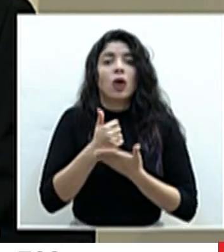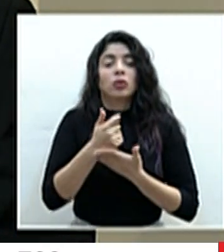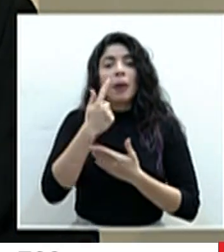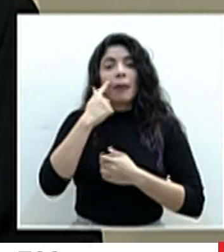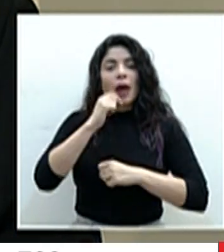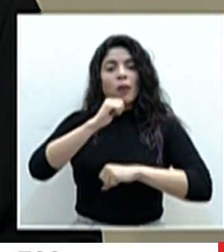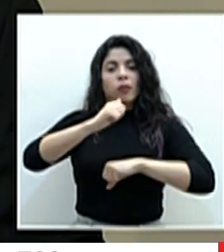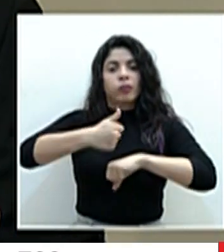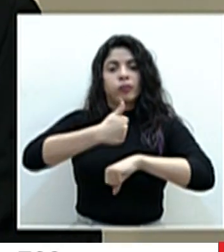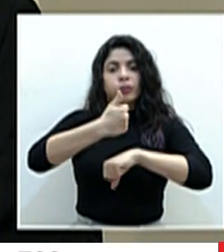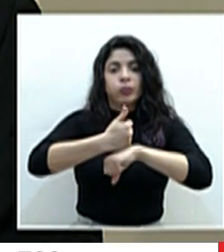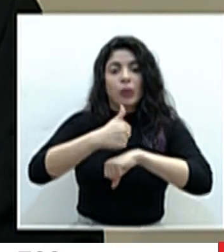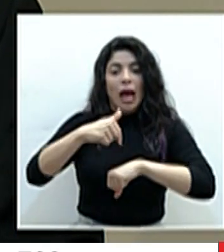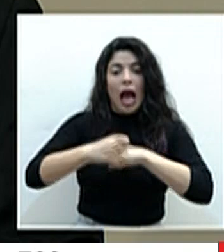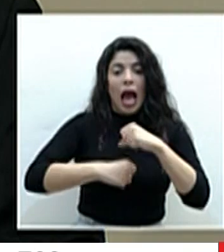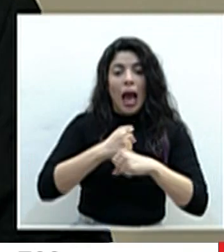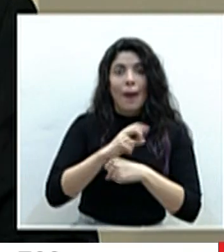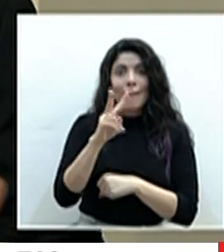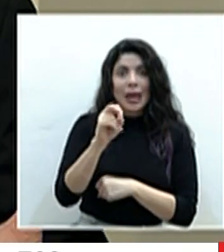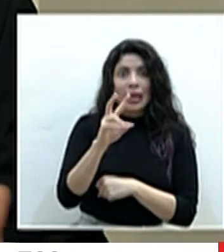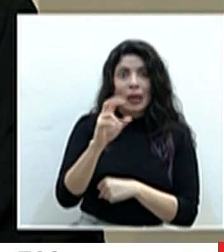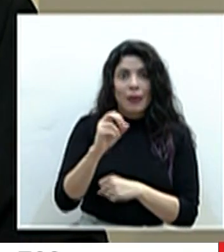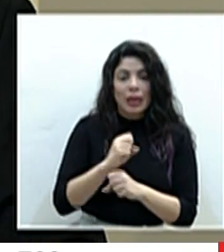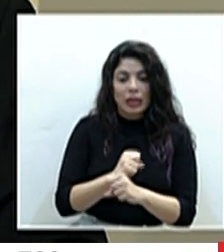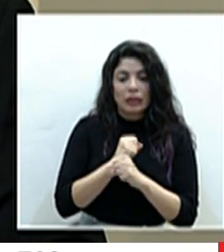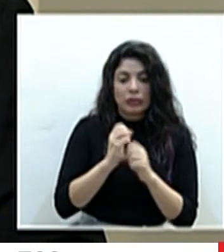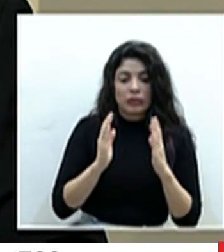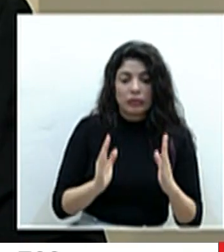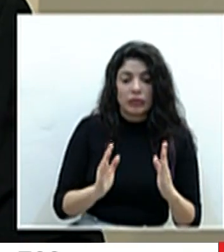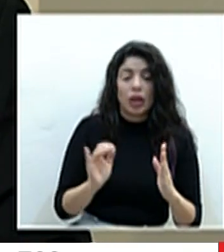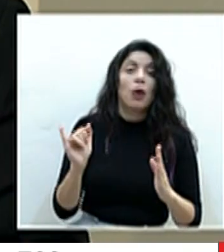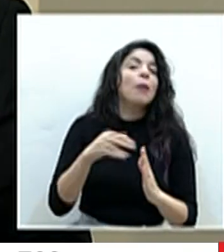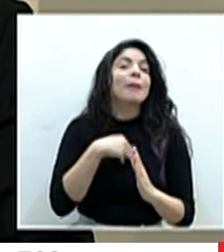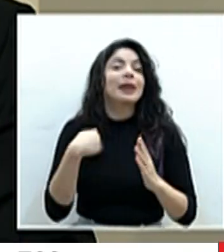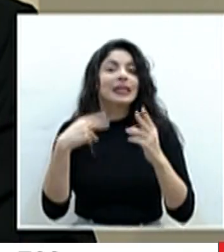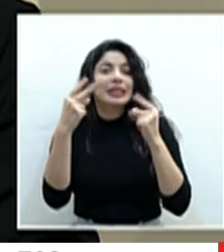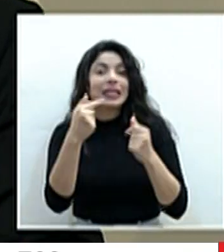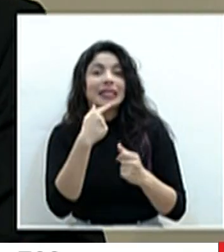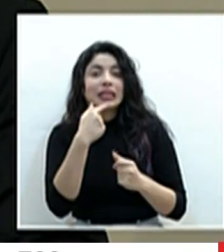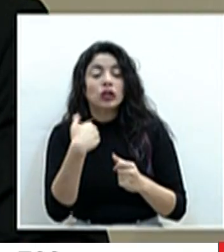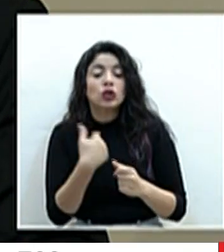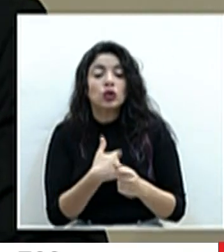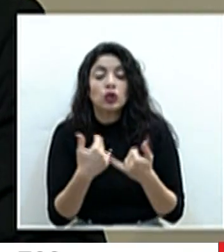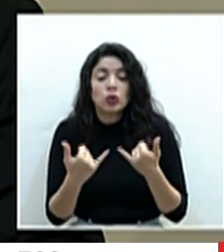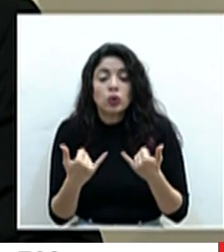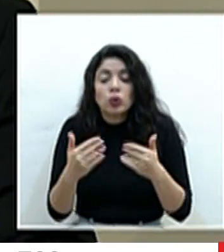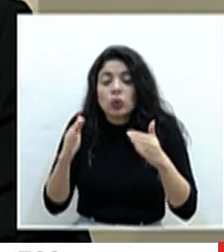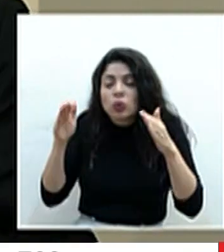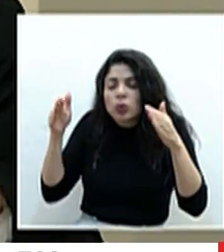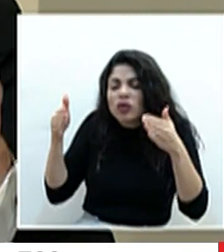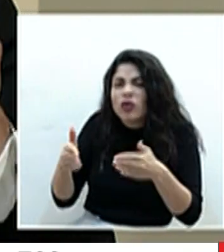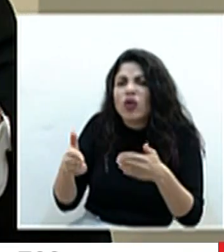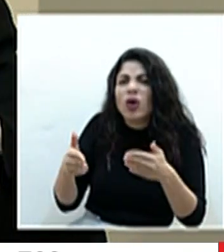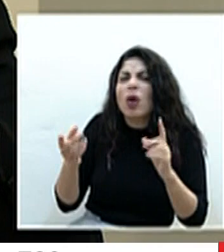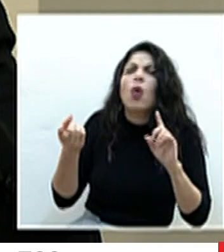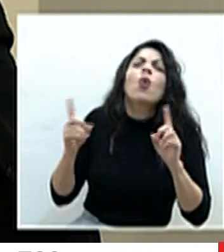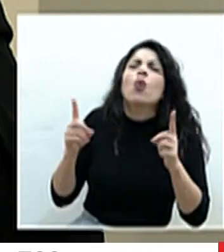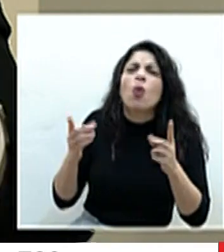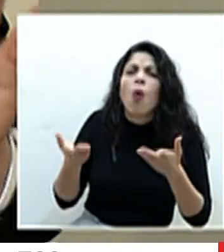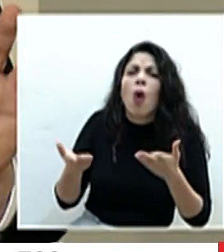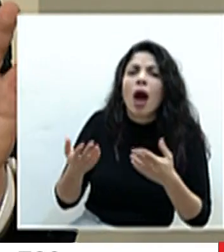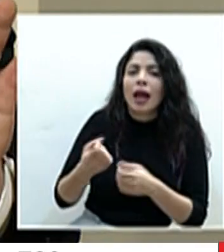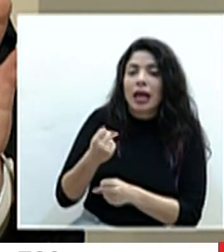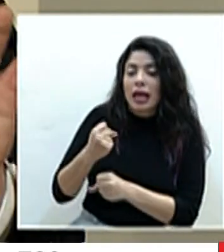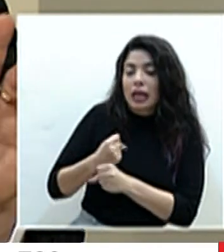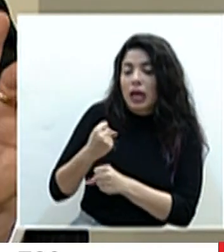año 2020, y como lo ha dicho también el ministro de Hacienda, nuestro enfoque también es, en la parte de